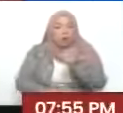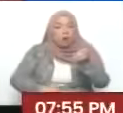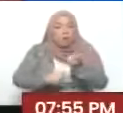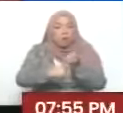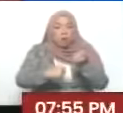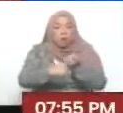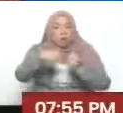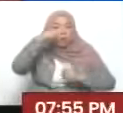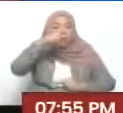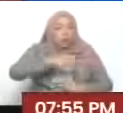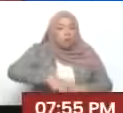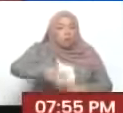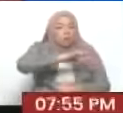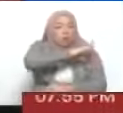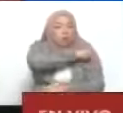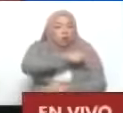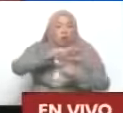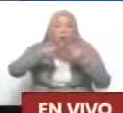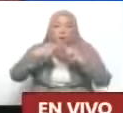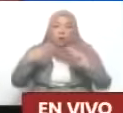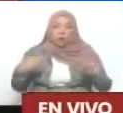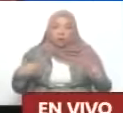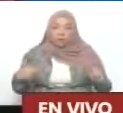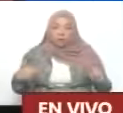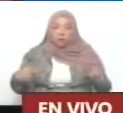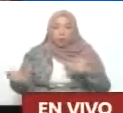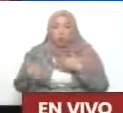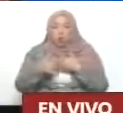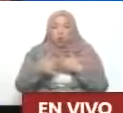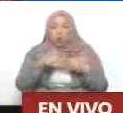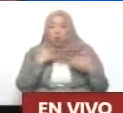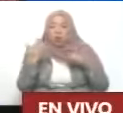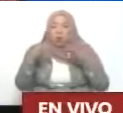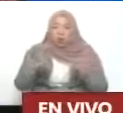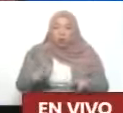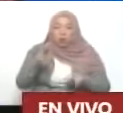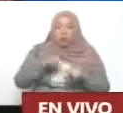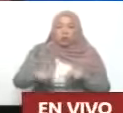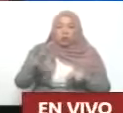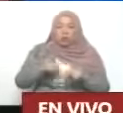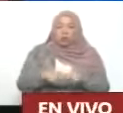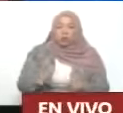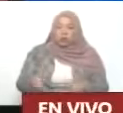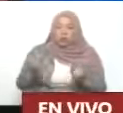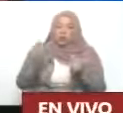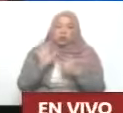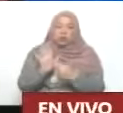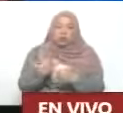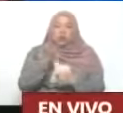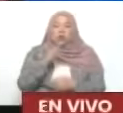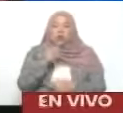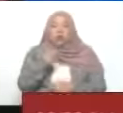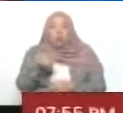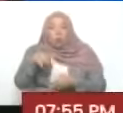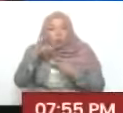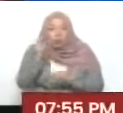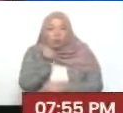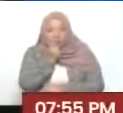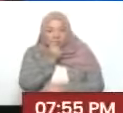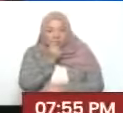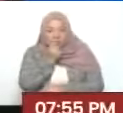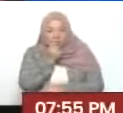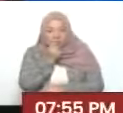del pueblo palestino, de la paz y contra el genocidio. Mira, permíteme presentarte el jugo verde